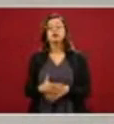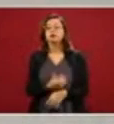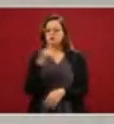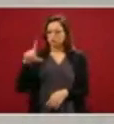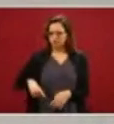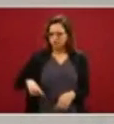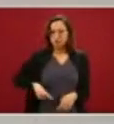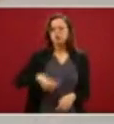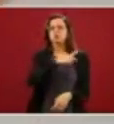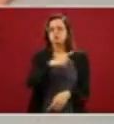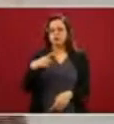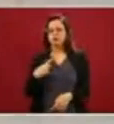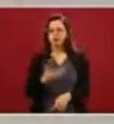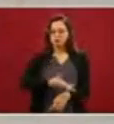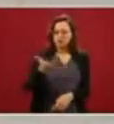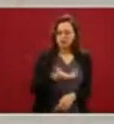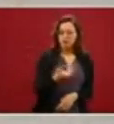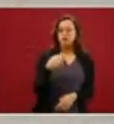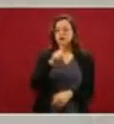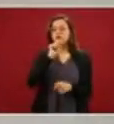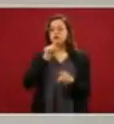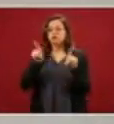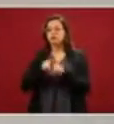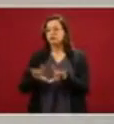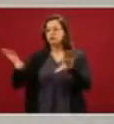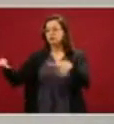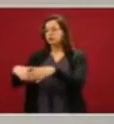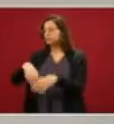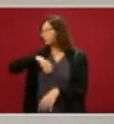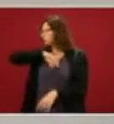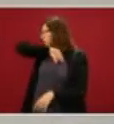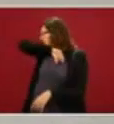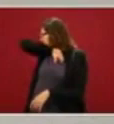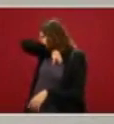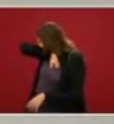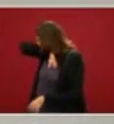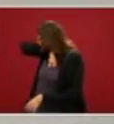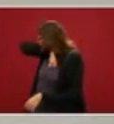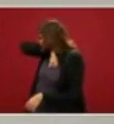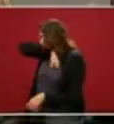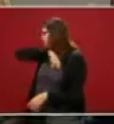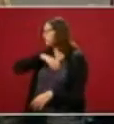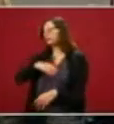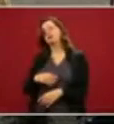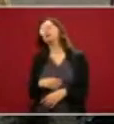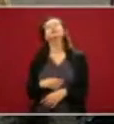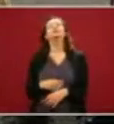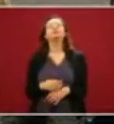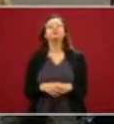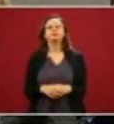gobierno, pero por parte de la comunidad. Y la comunidad, la sociedad, está formada